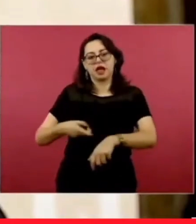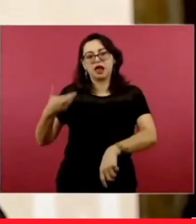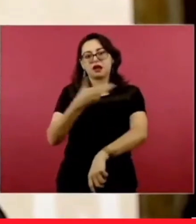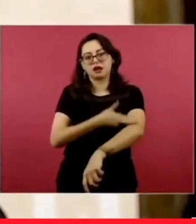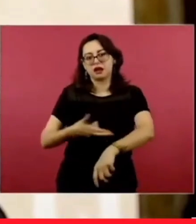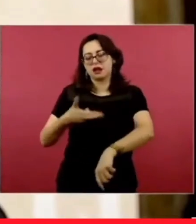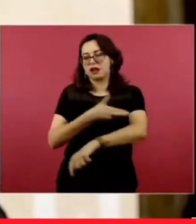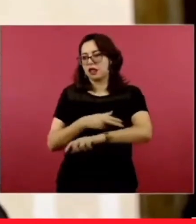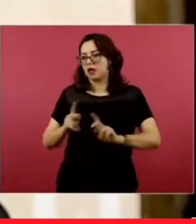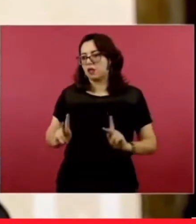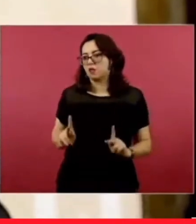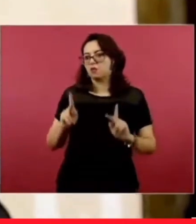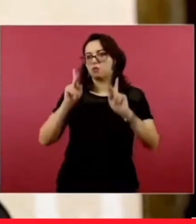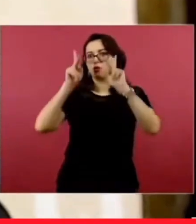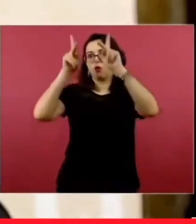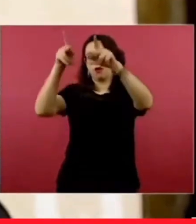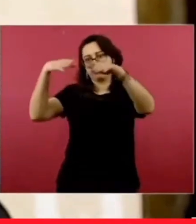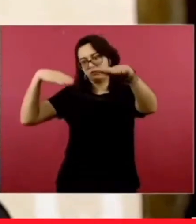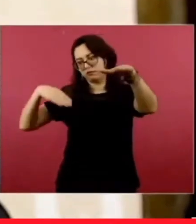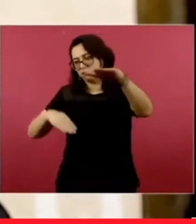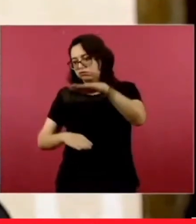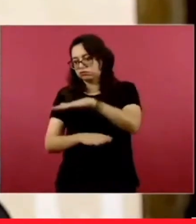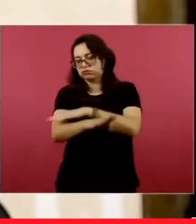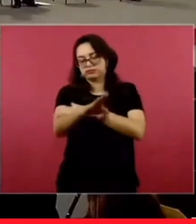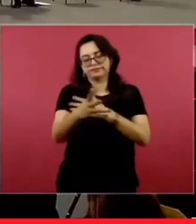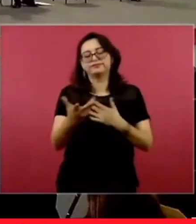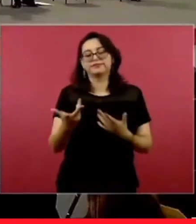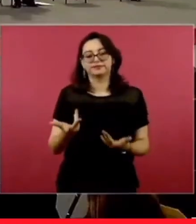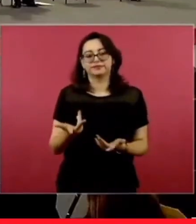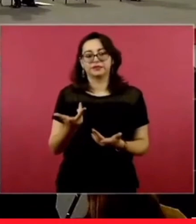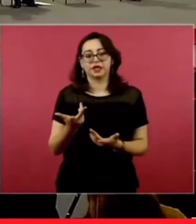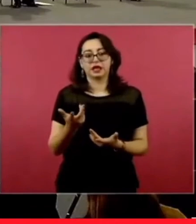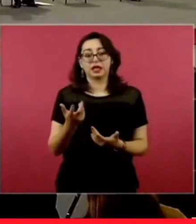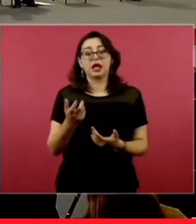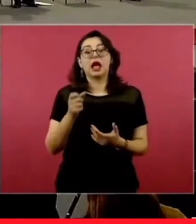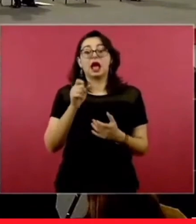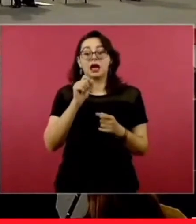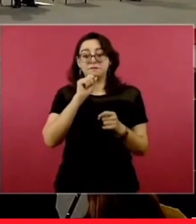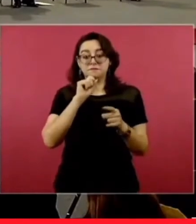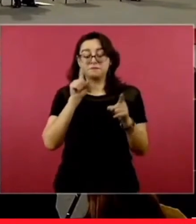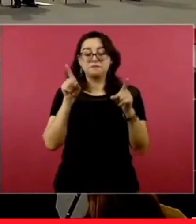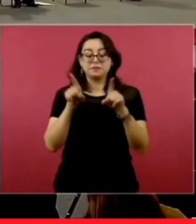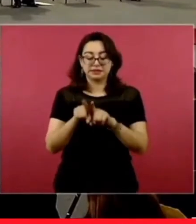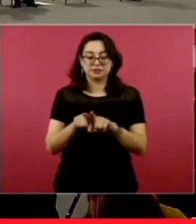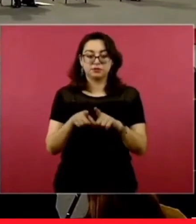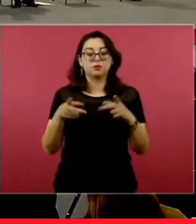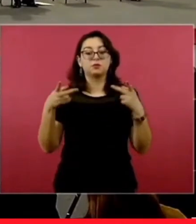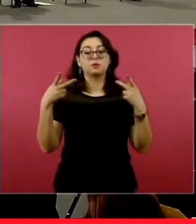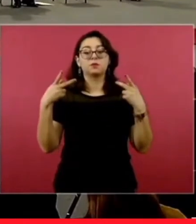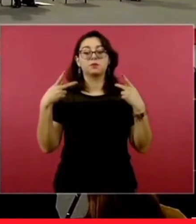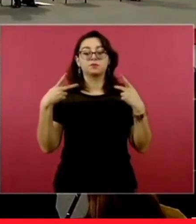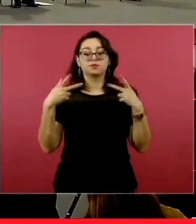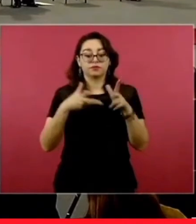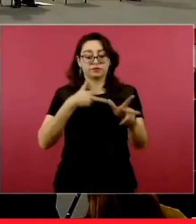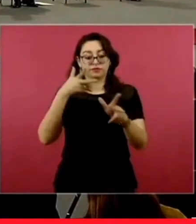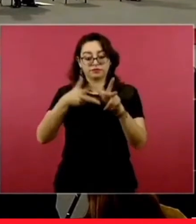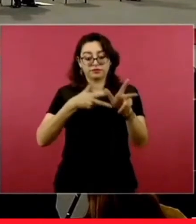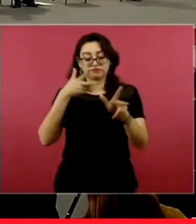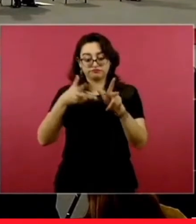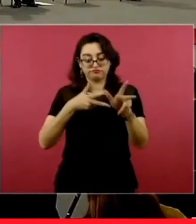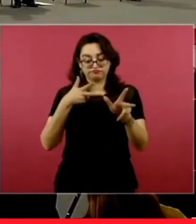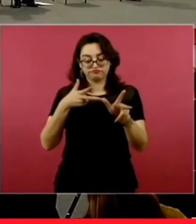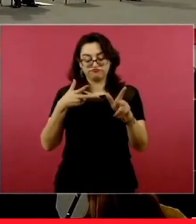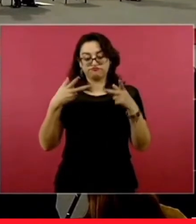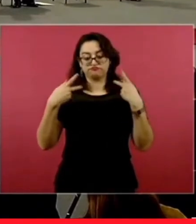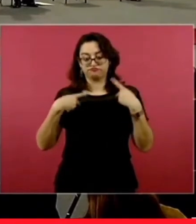pasajeros tendrá que ser normativamente confinado, es decir, no podemos permitir un libre paso ni